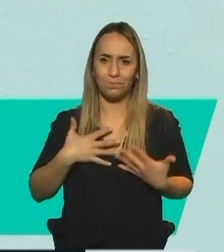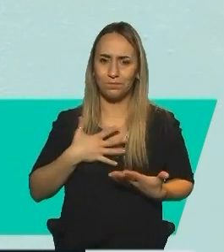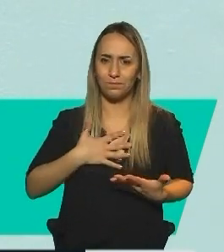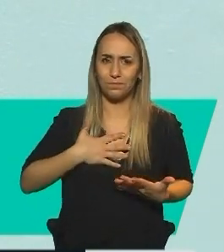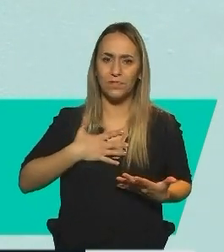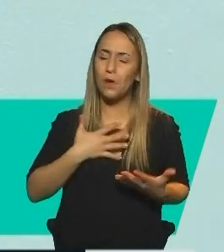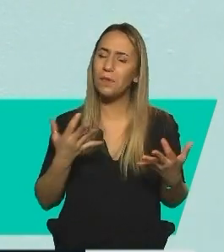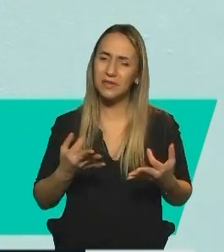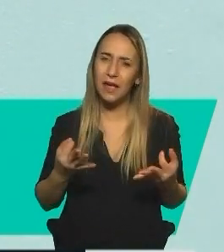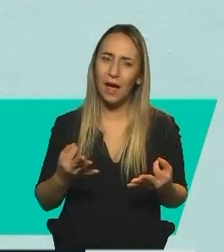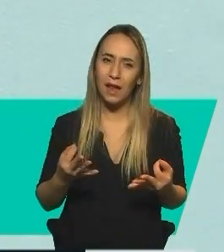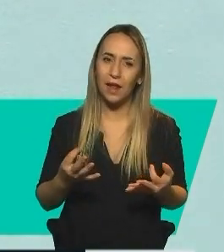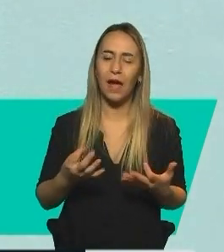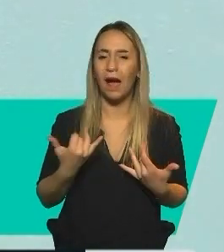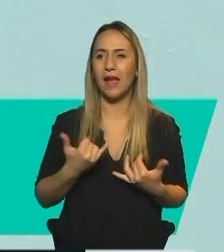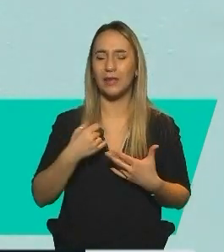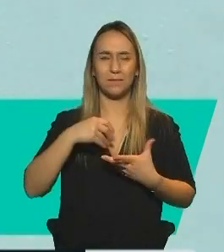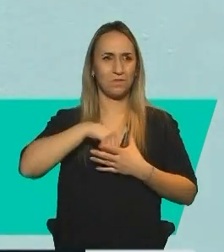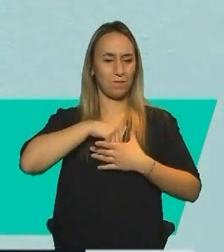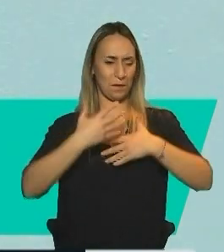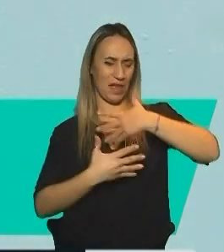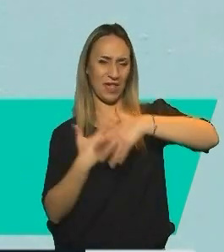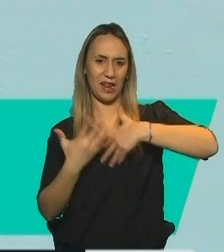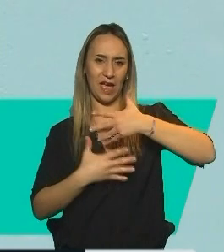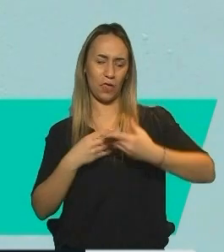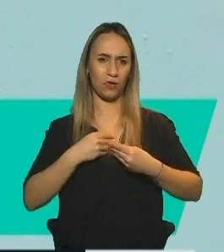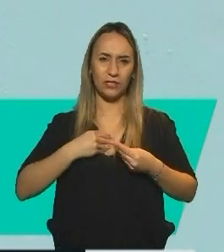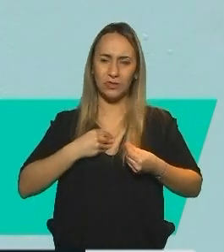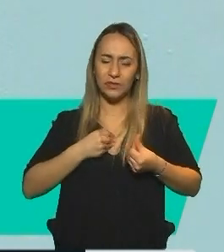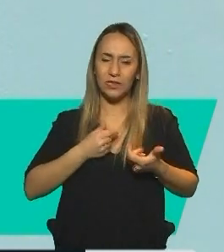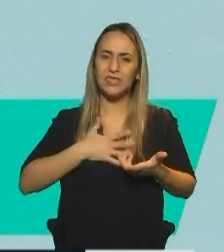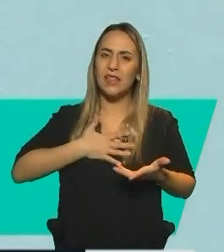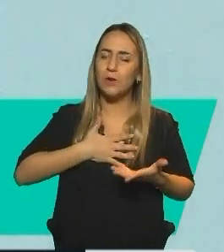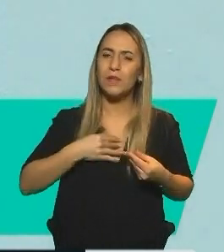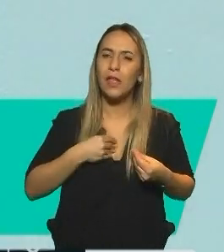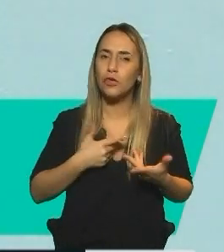muy especial. Se mezclan las sensaciones, la sensación